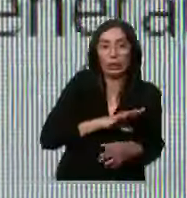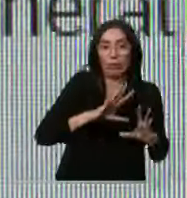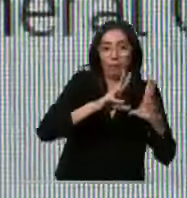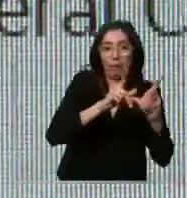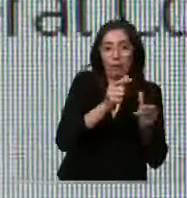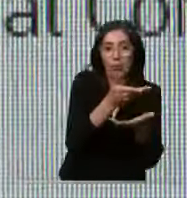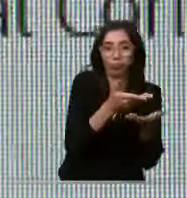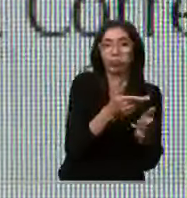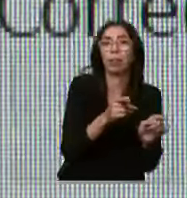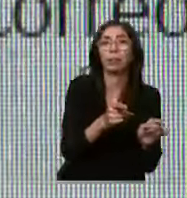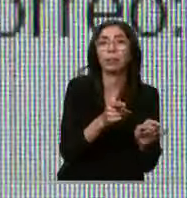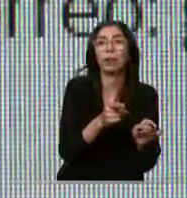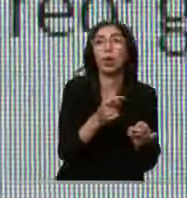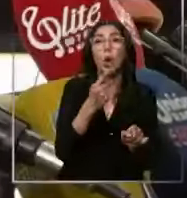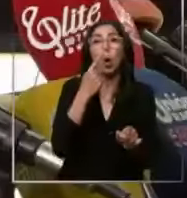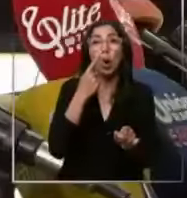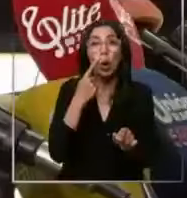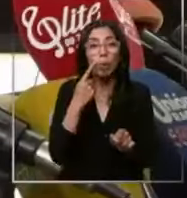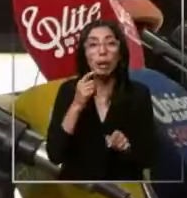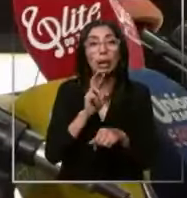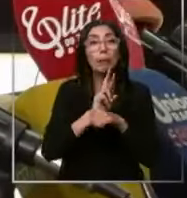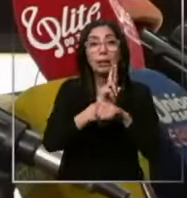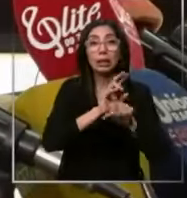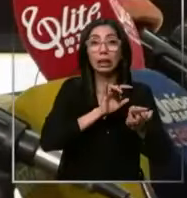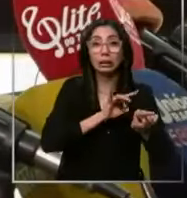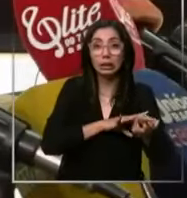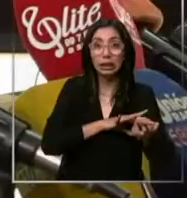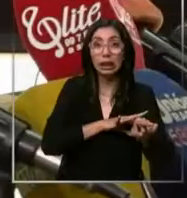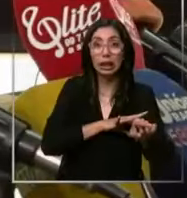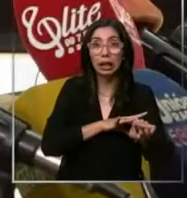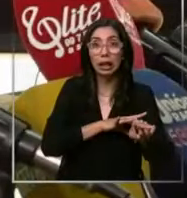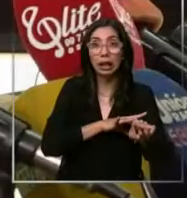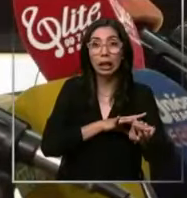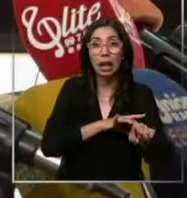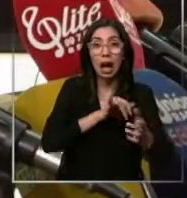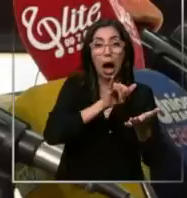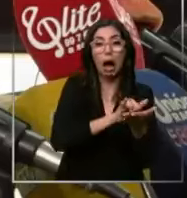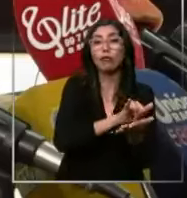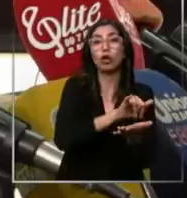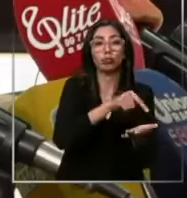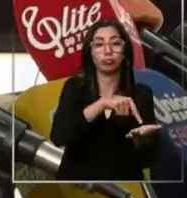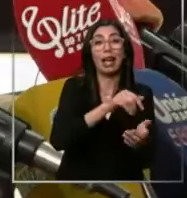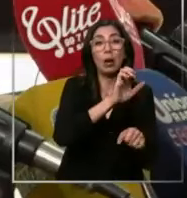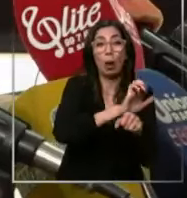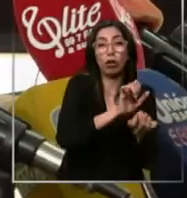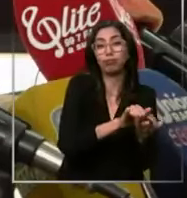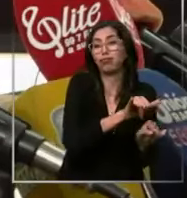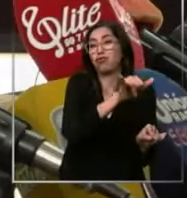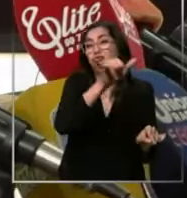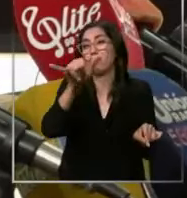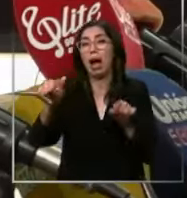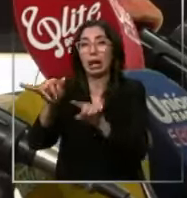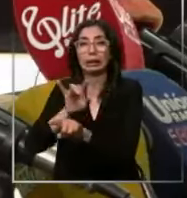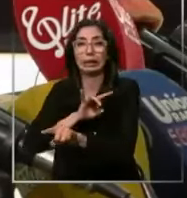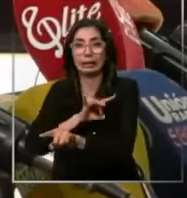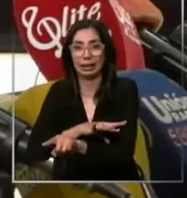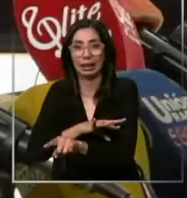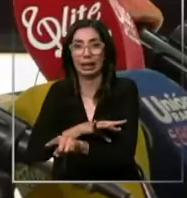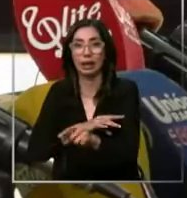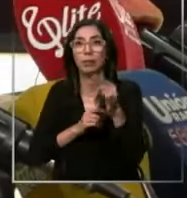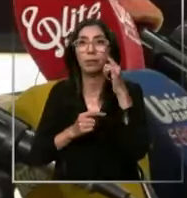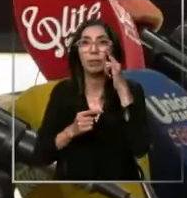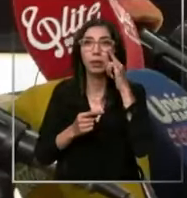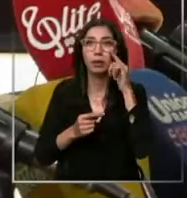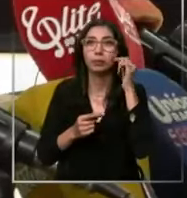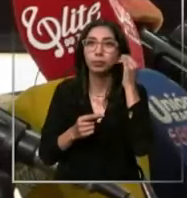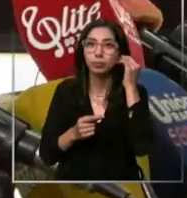cónsul de chile salió con sus hijos en un avión que se fue de Guayaquil Se fue hasta Santiago de Chile con su esposa el señor cónsul general de